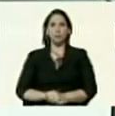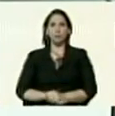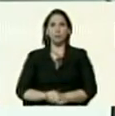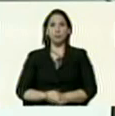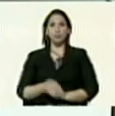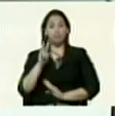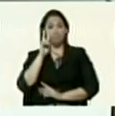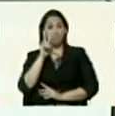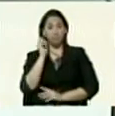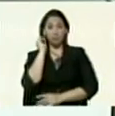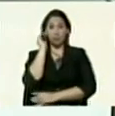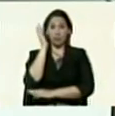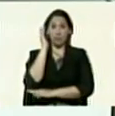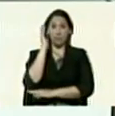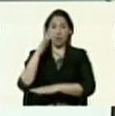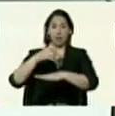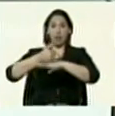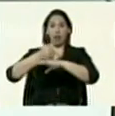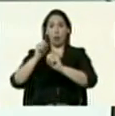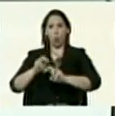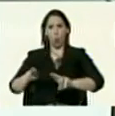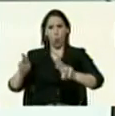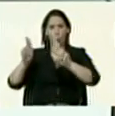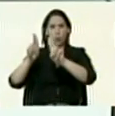Vimos en la Asamblea General de Naciones Unidas